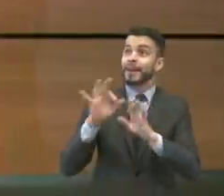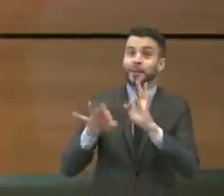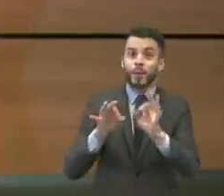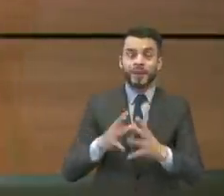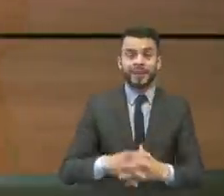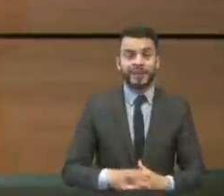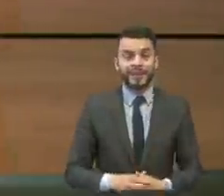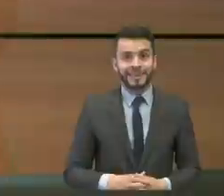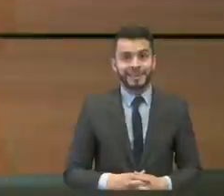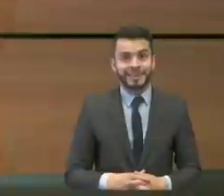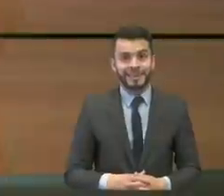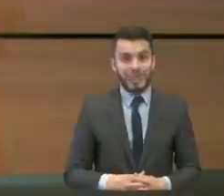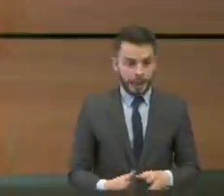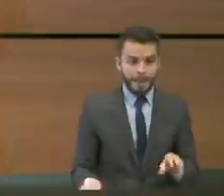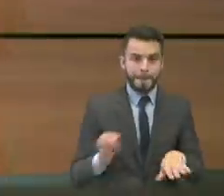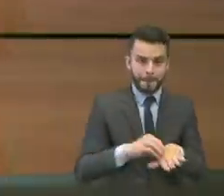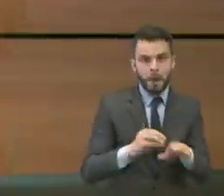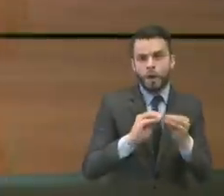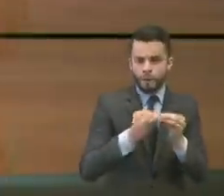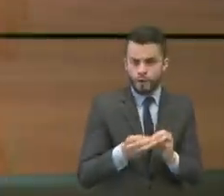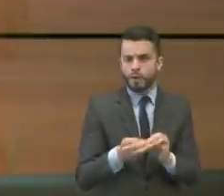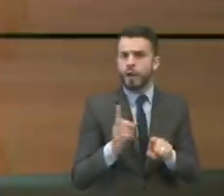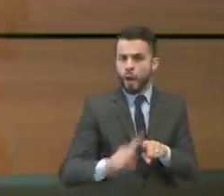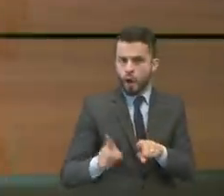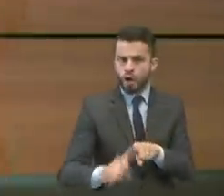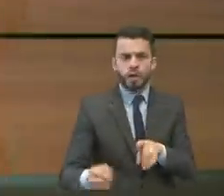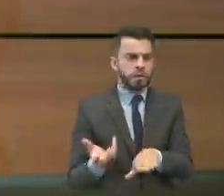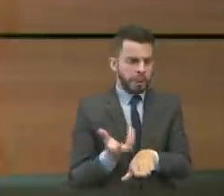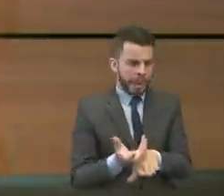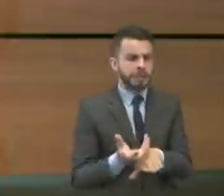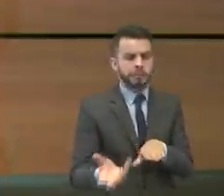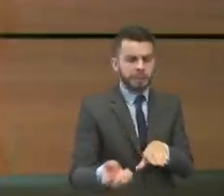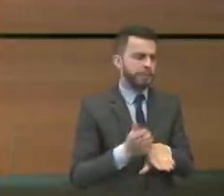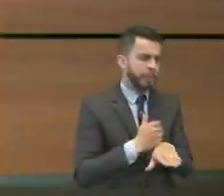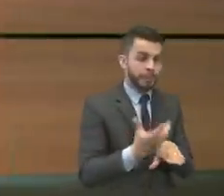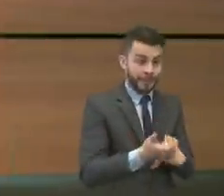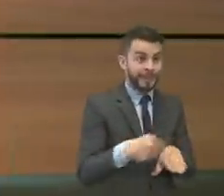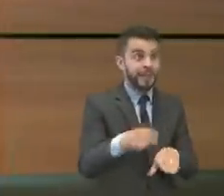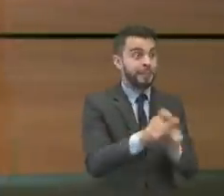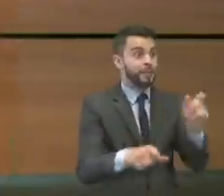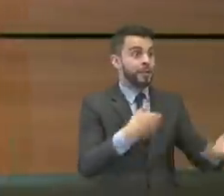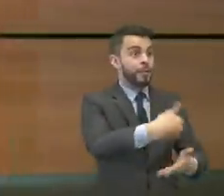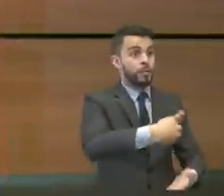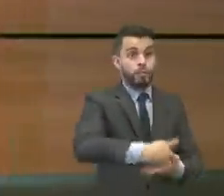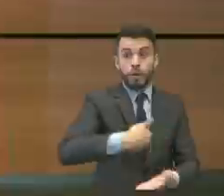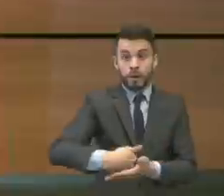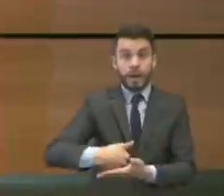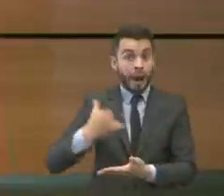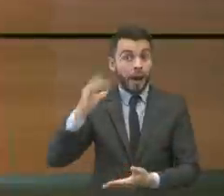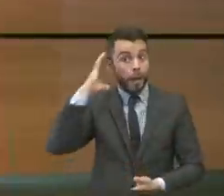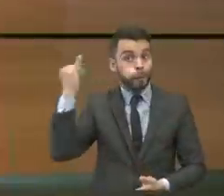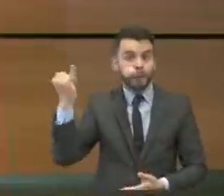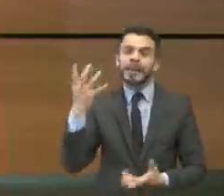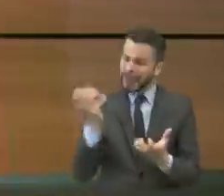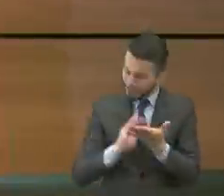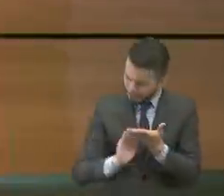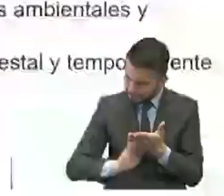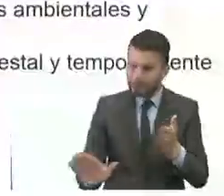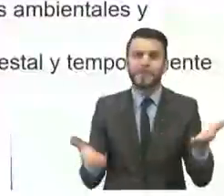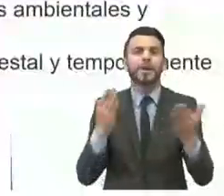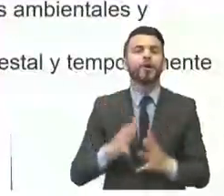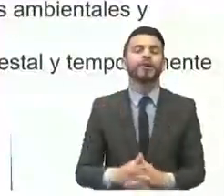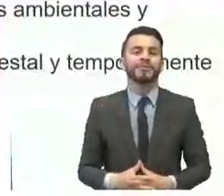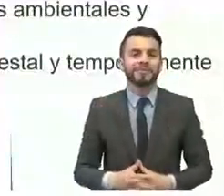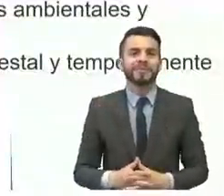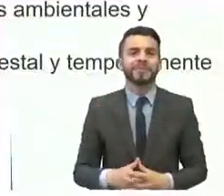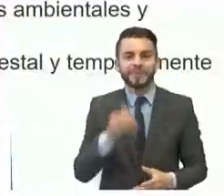serán multimodales, que fue lo otro que todos queríamos. Ya es así, pero queremos que sea mejor. Se va a adaptar